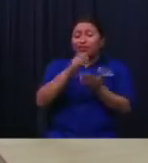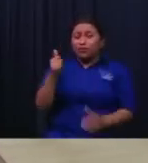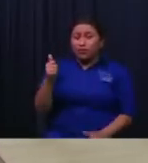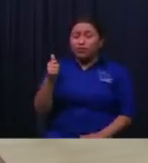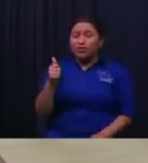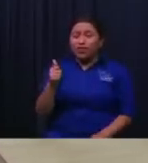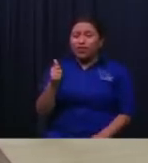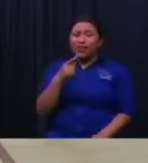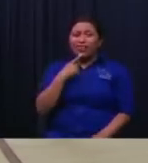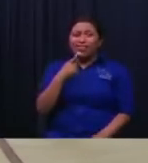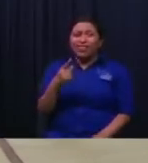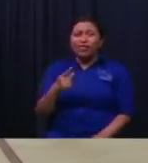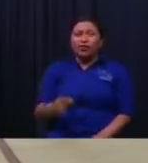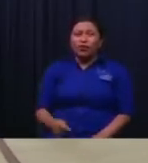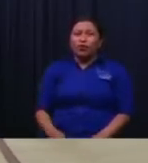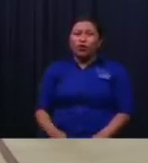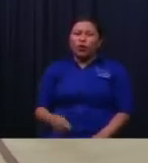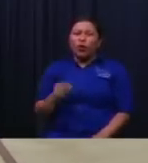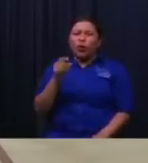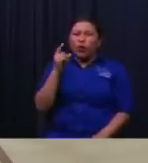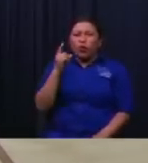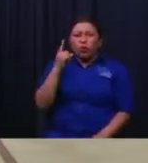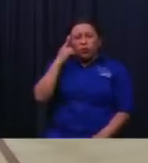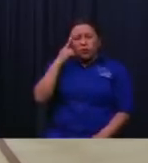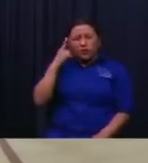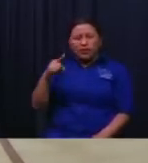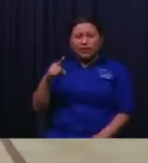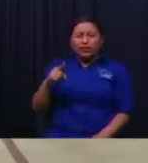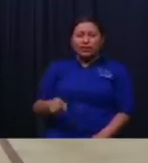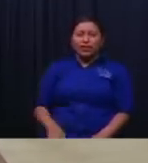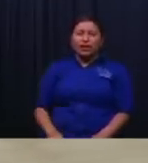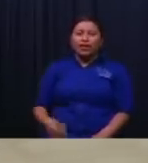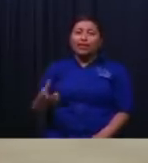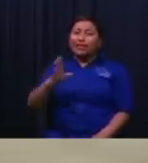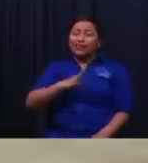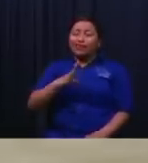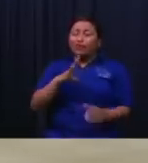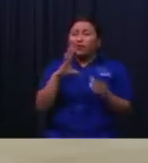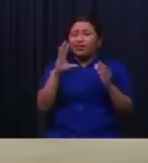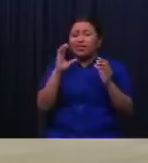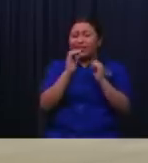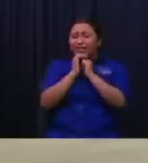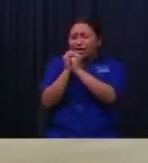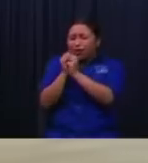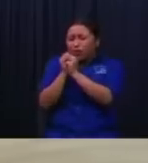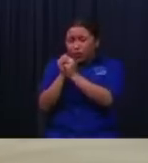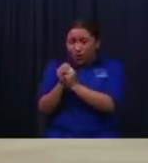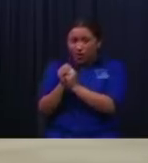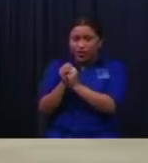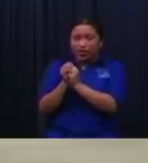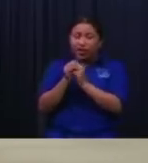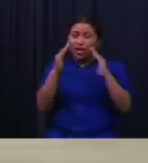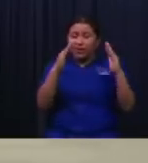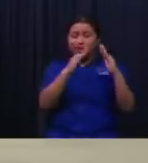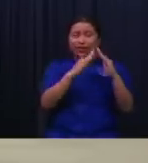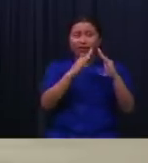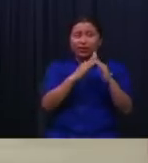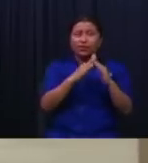vez. Pero era tempranito, acabamos de ir a dejar los nenes al colegio. Y no será que por los que hay que orar es por los